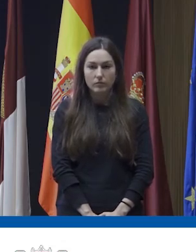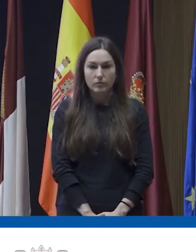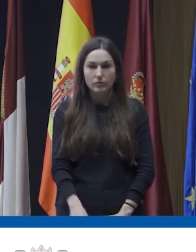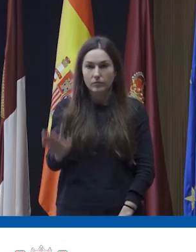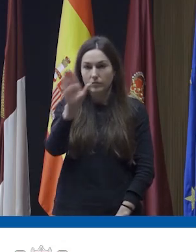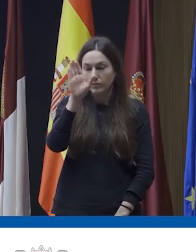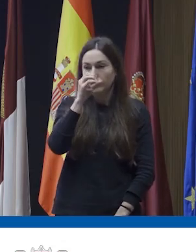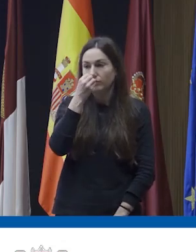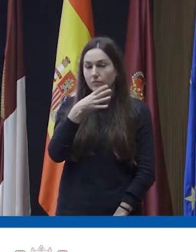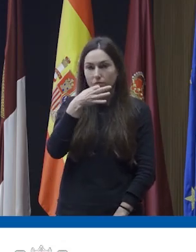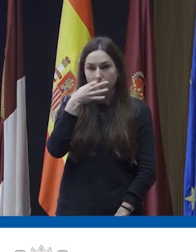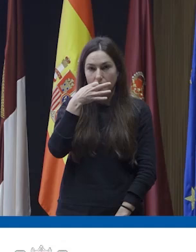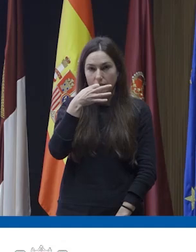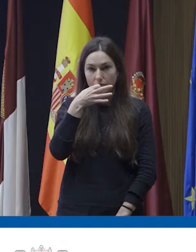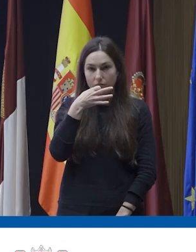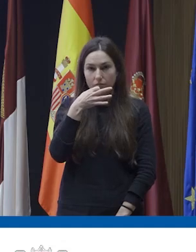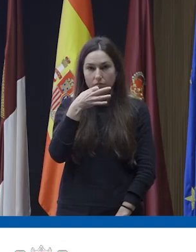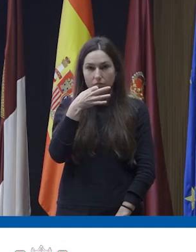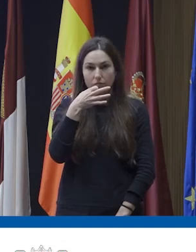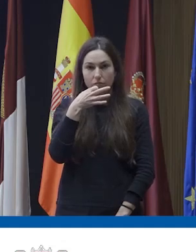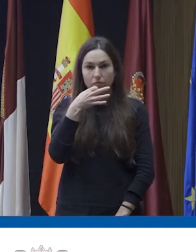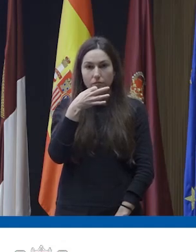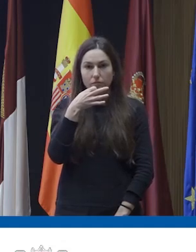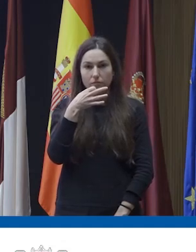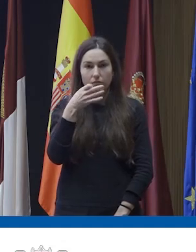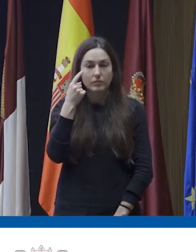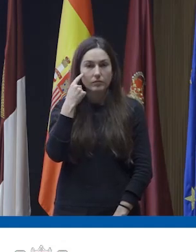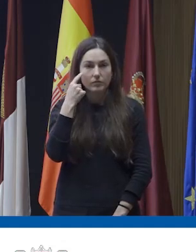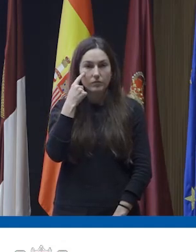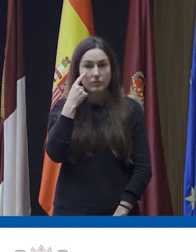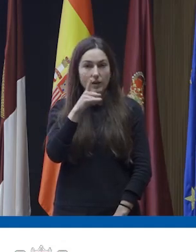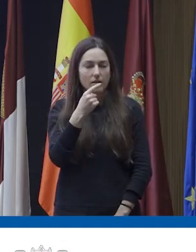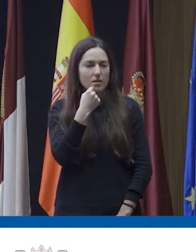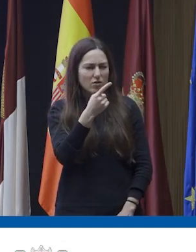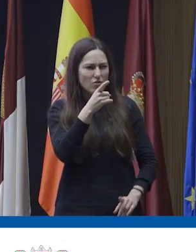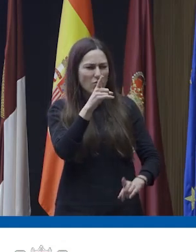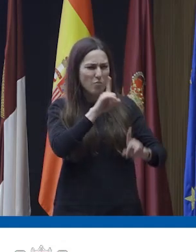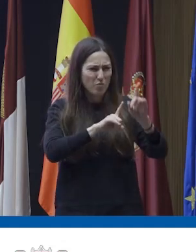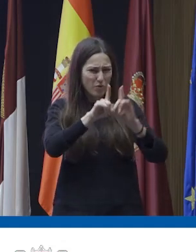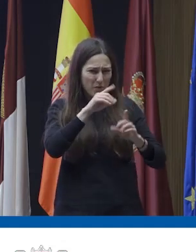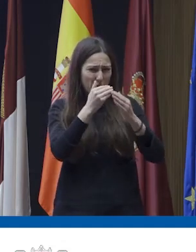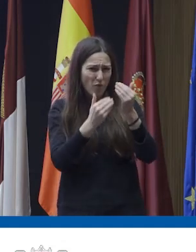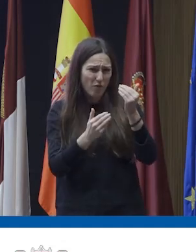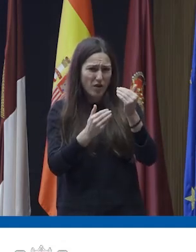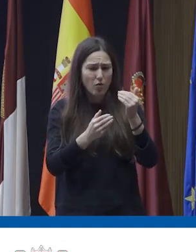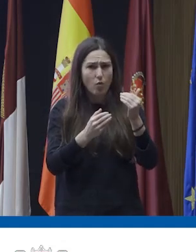Hola, buenas tardes. Buenas tardes. Mire, le quería decir, ha dicho usted que la complicación más frecuente después de la